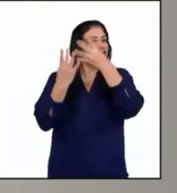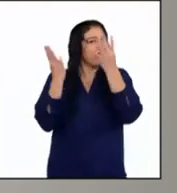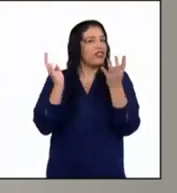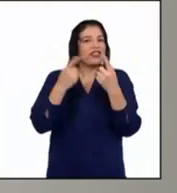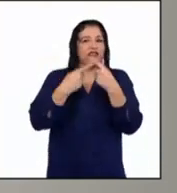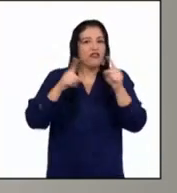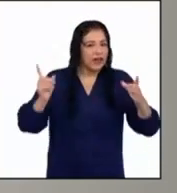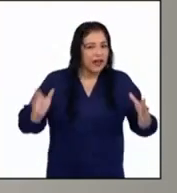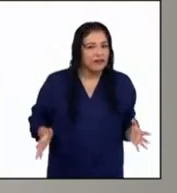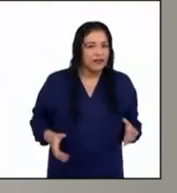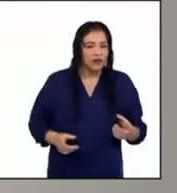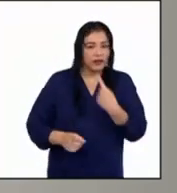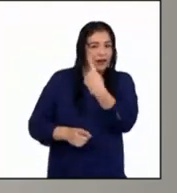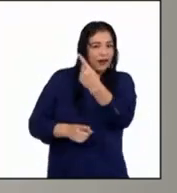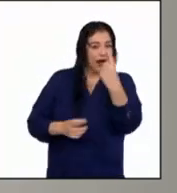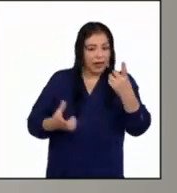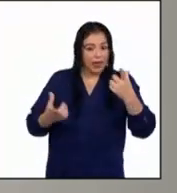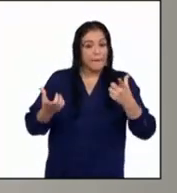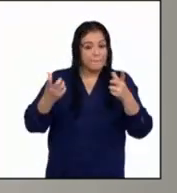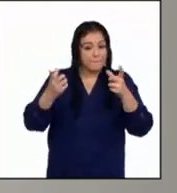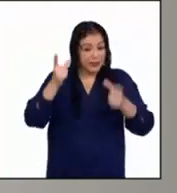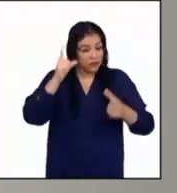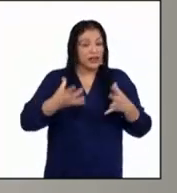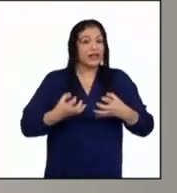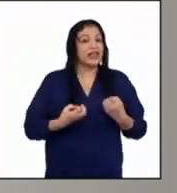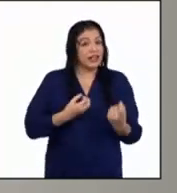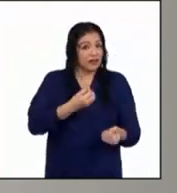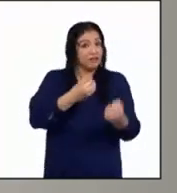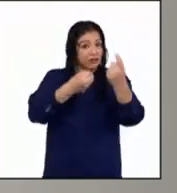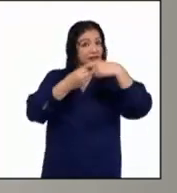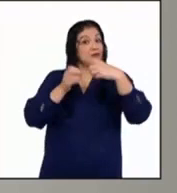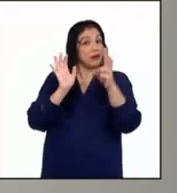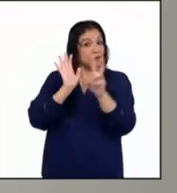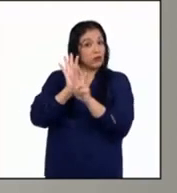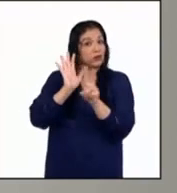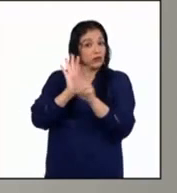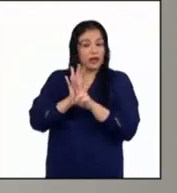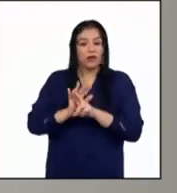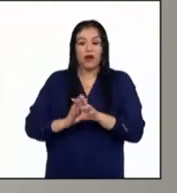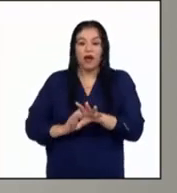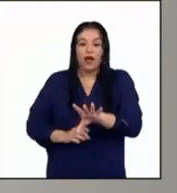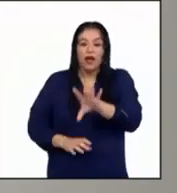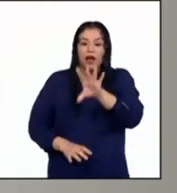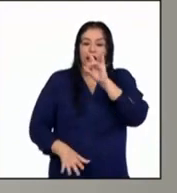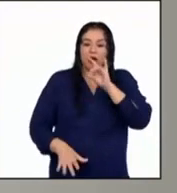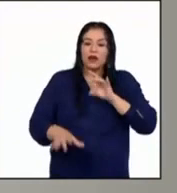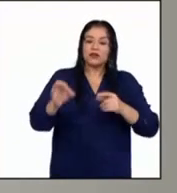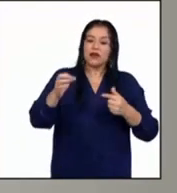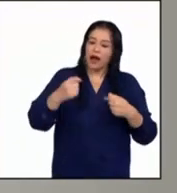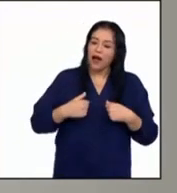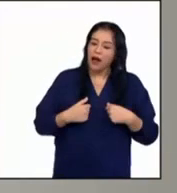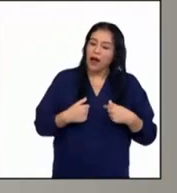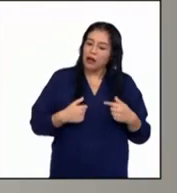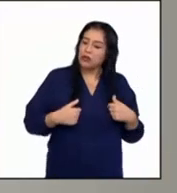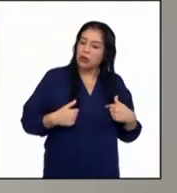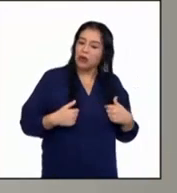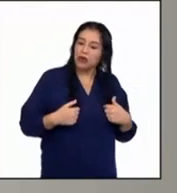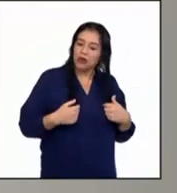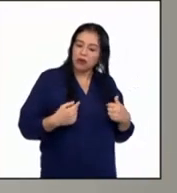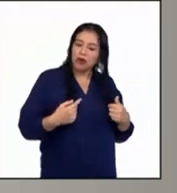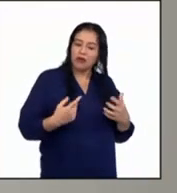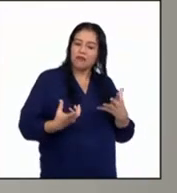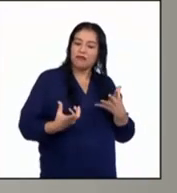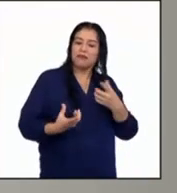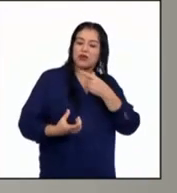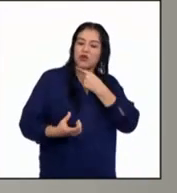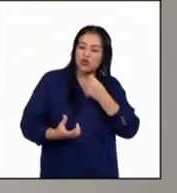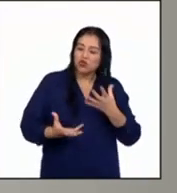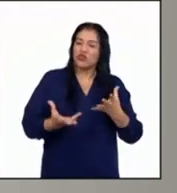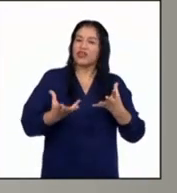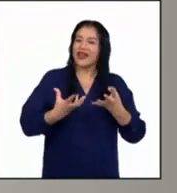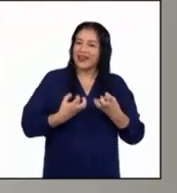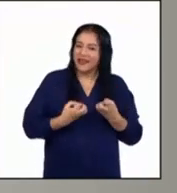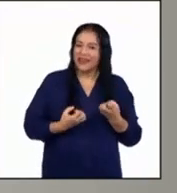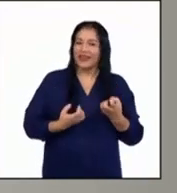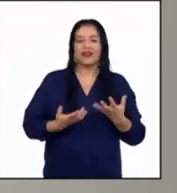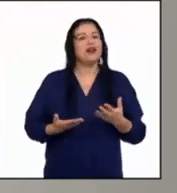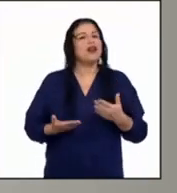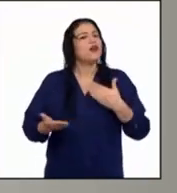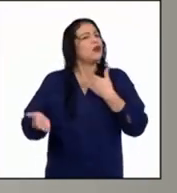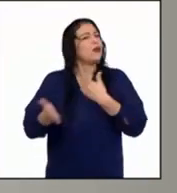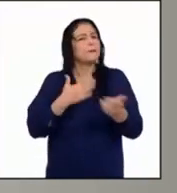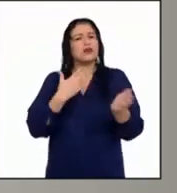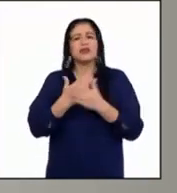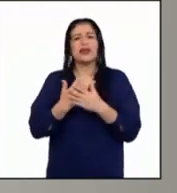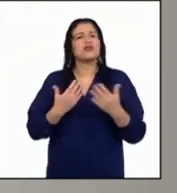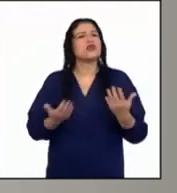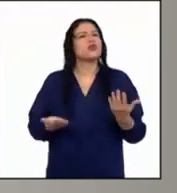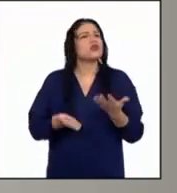básicamente cada persona interesada en hacer voluntariado encontraba algo casi a la medida. Y entonces no importaba